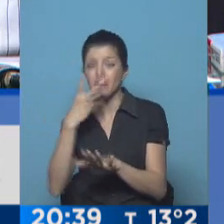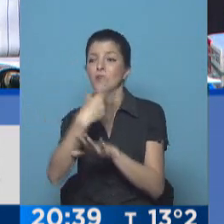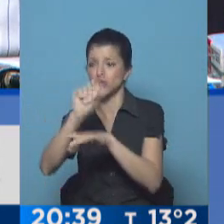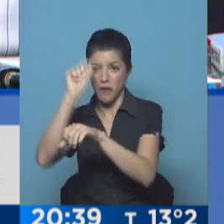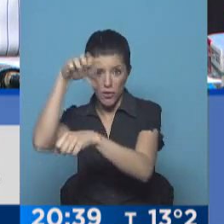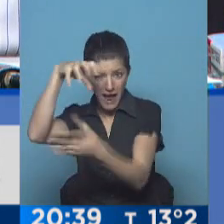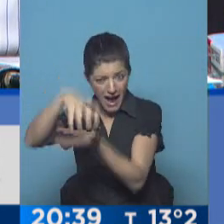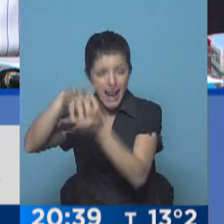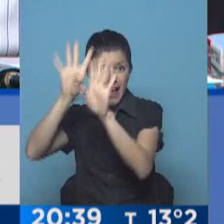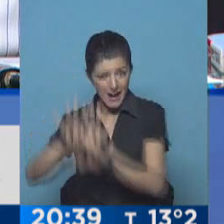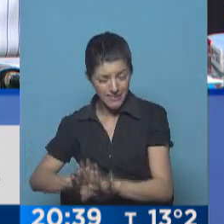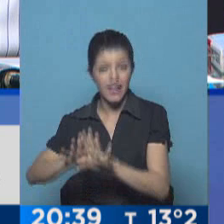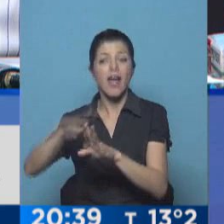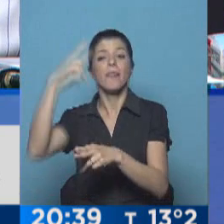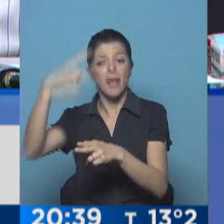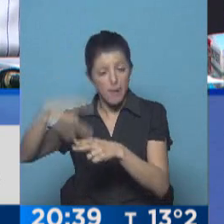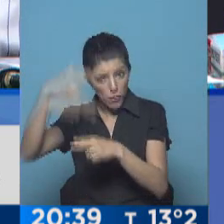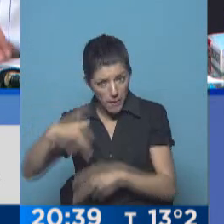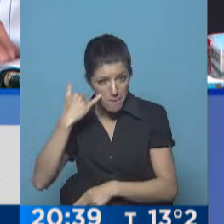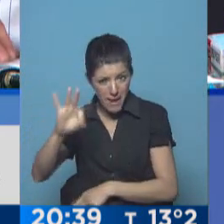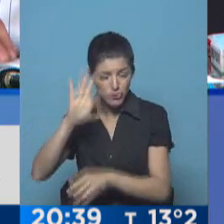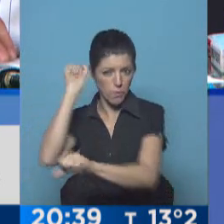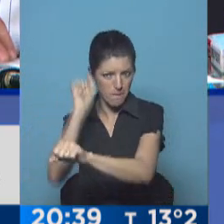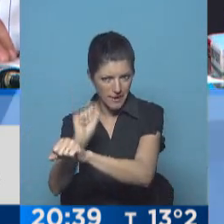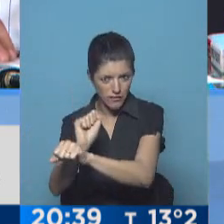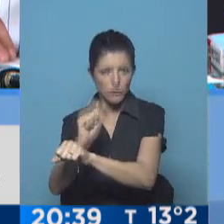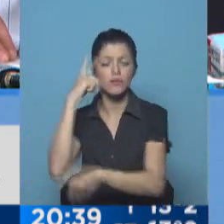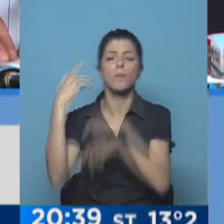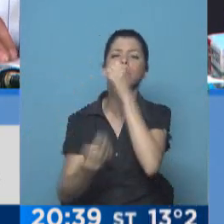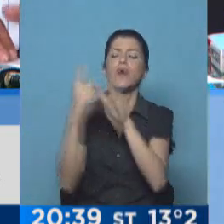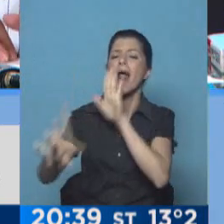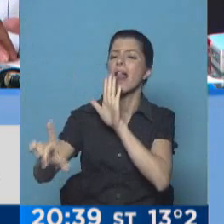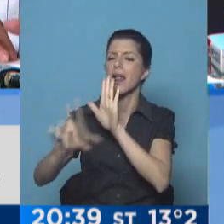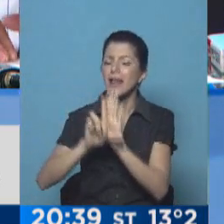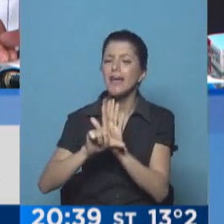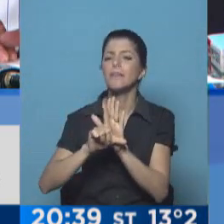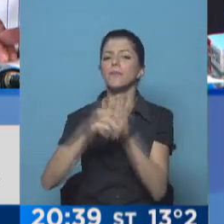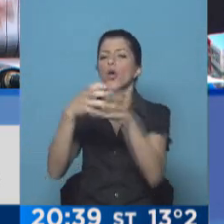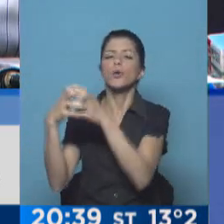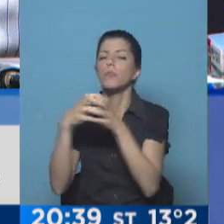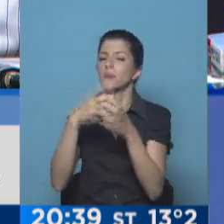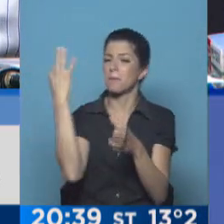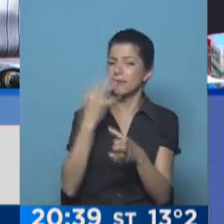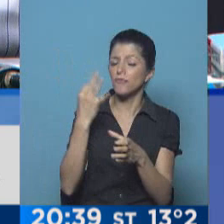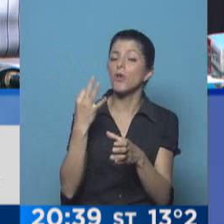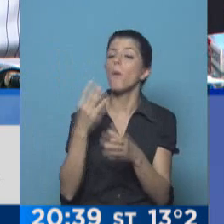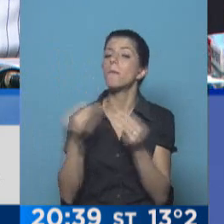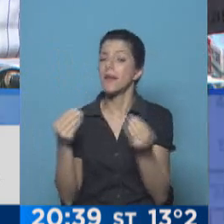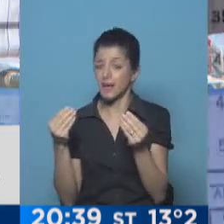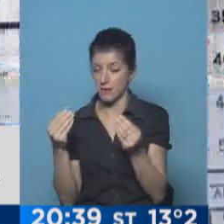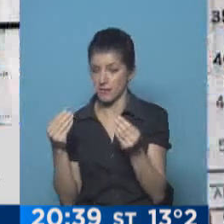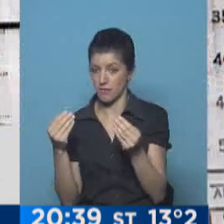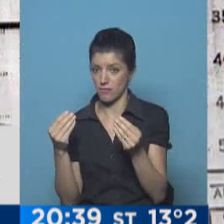la cárcel de campo de mayo se creó una ley la ley de subversión económica se crearon organismos específicos para para combatir